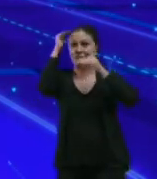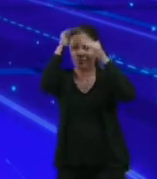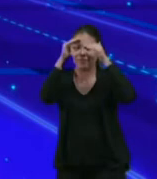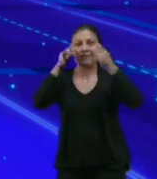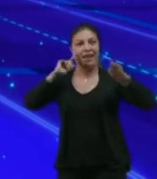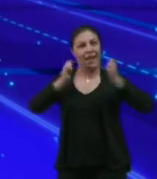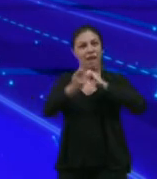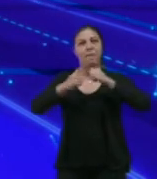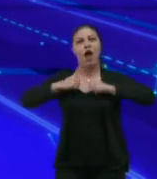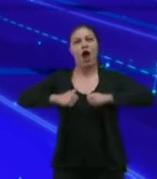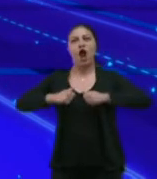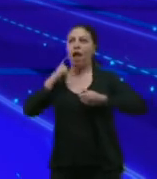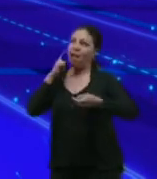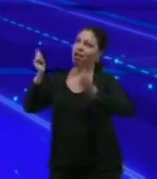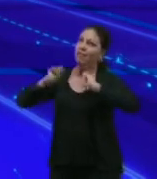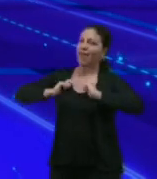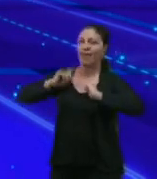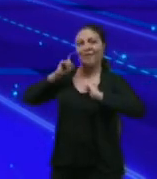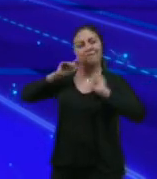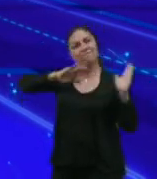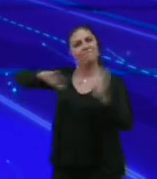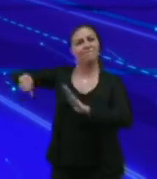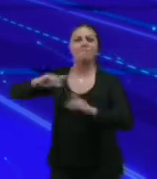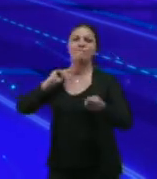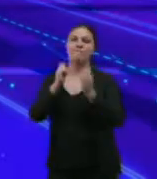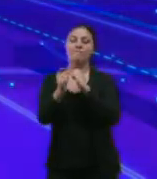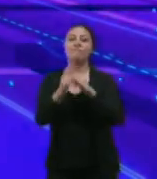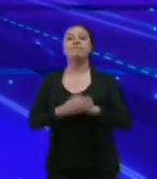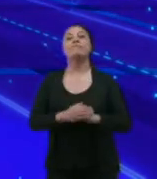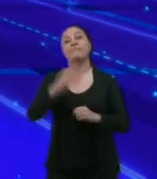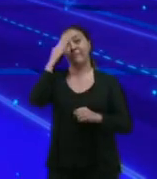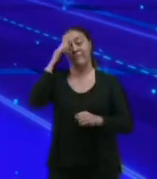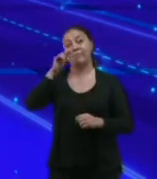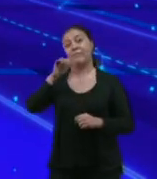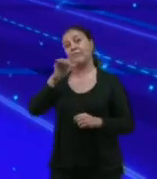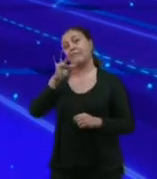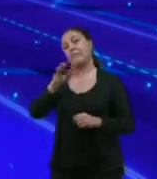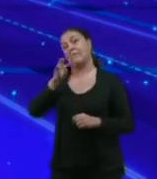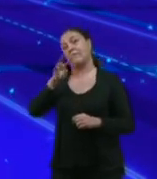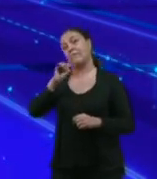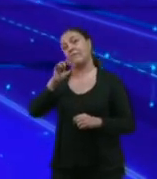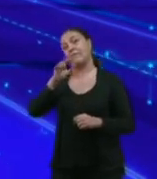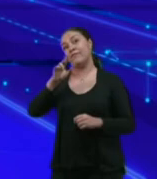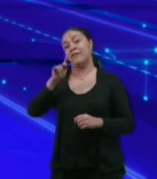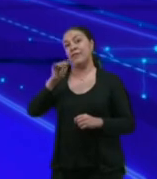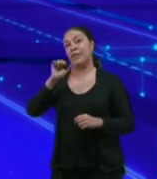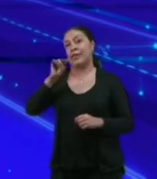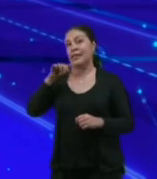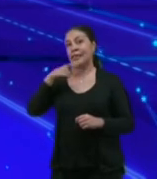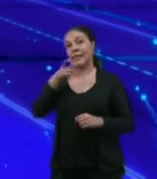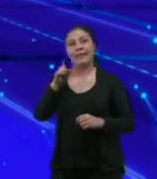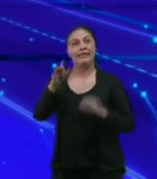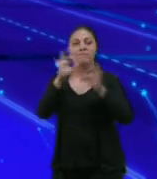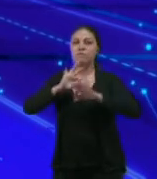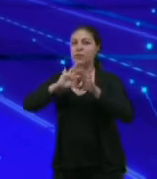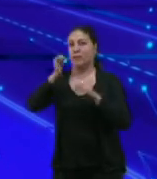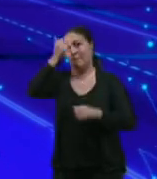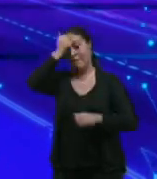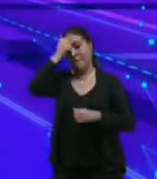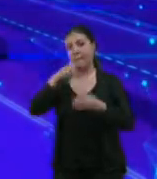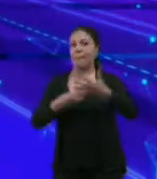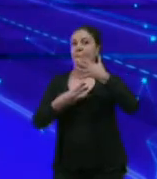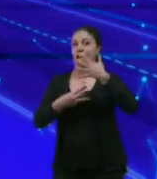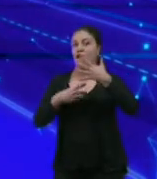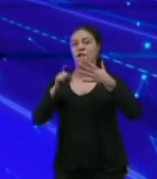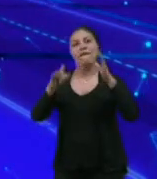predefinidos séptimo el networking es fundamental octavo tomarse